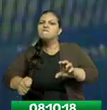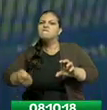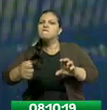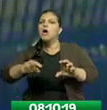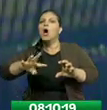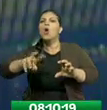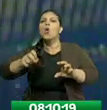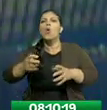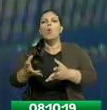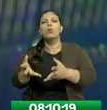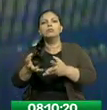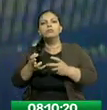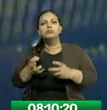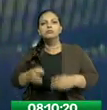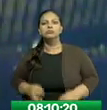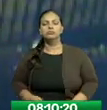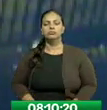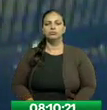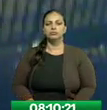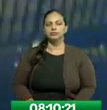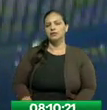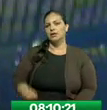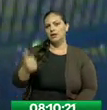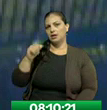Eran las 21 horas con 8 minutos.